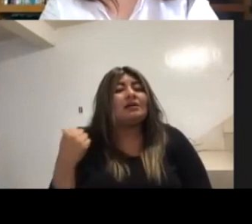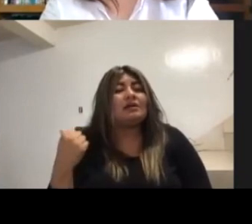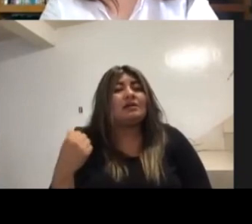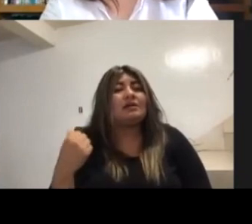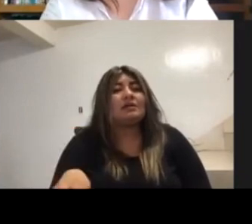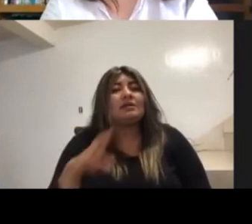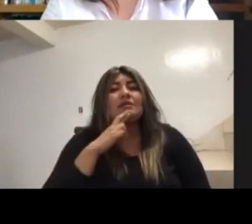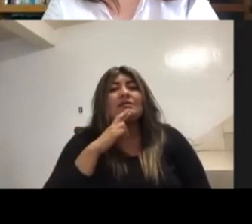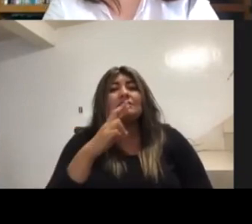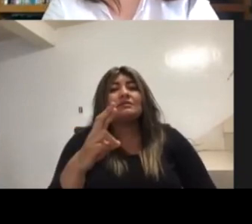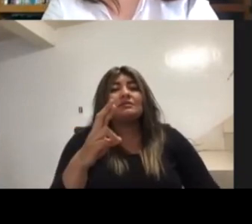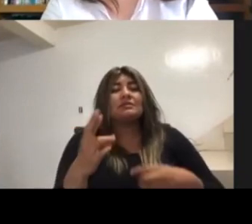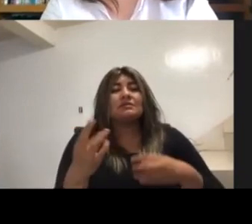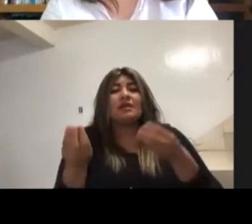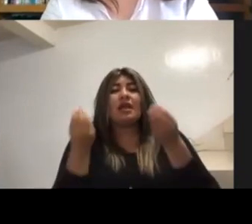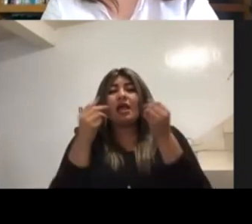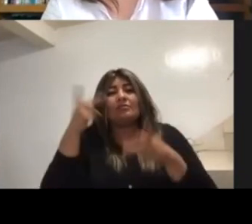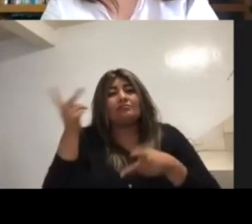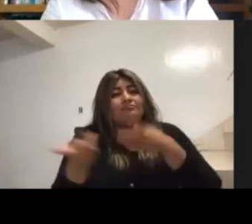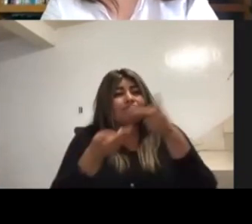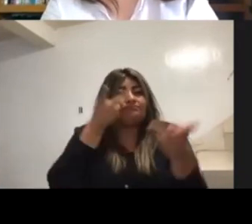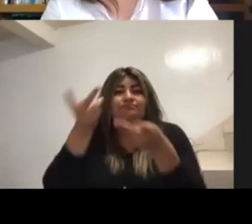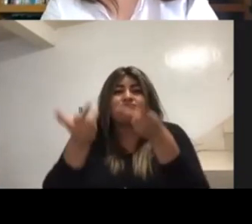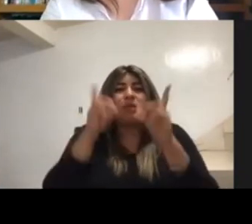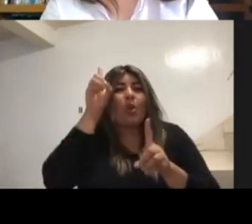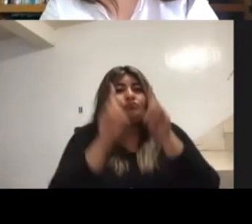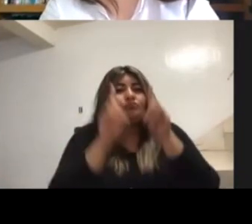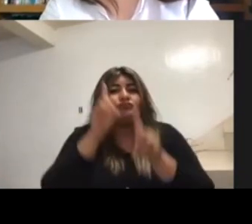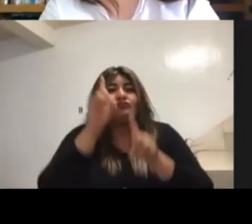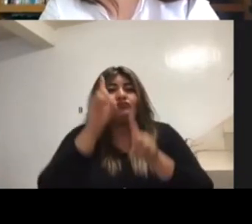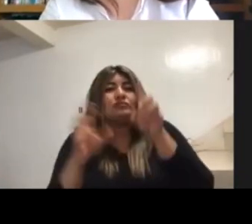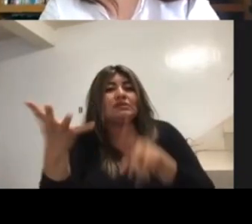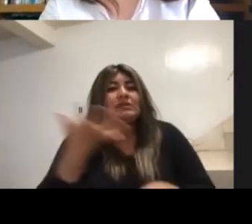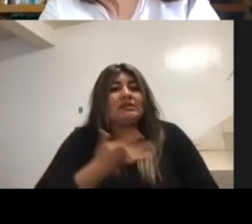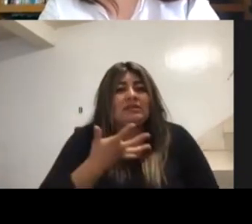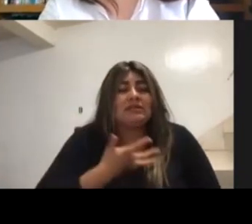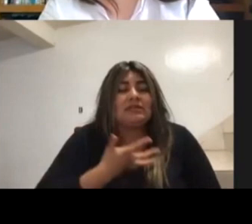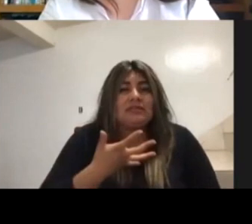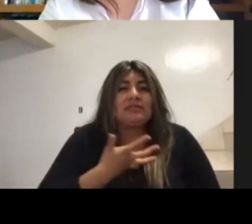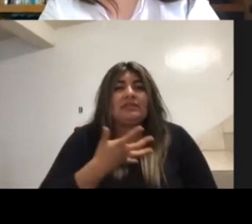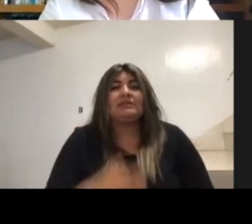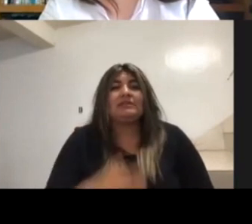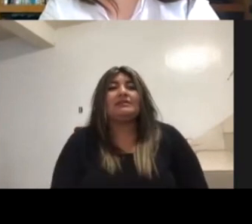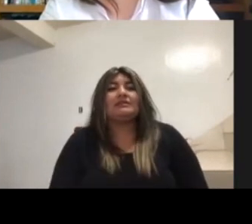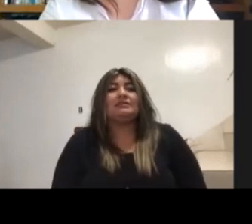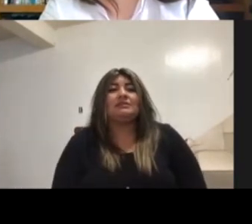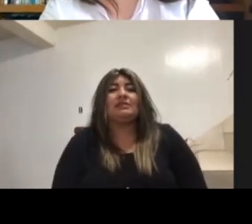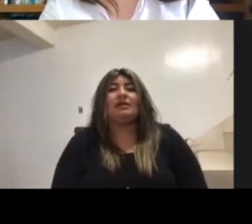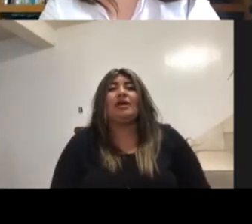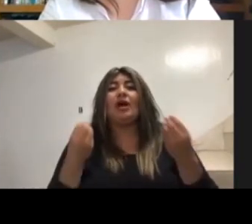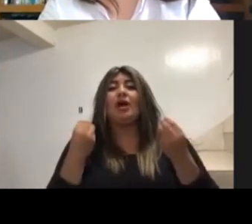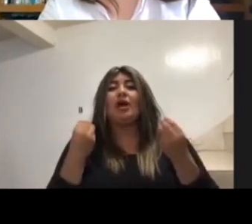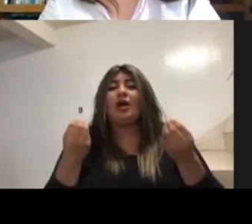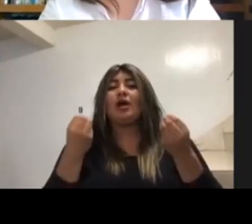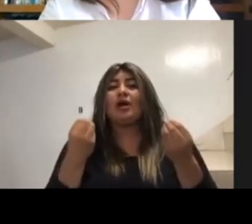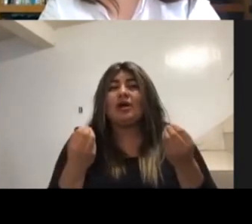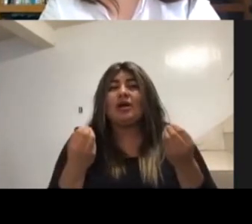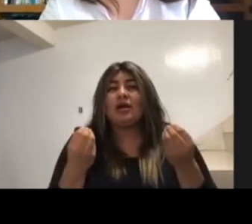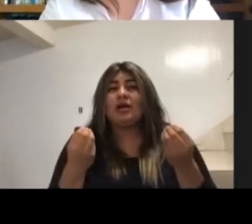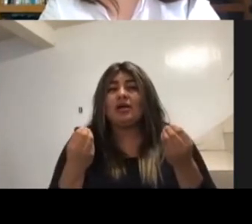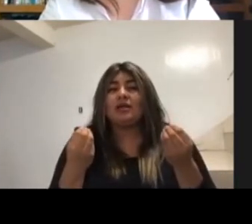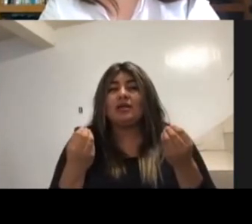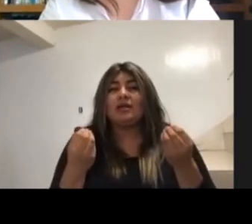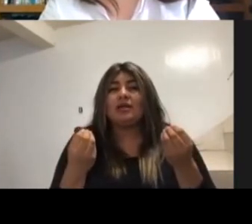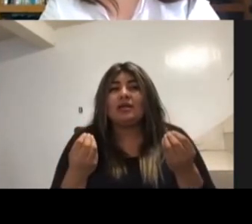muchísimas preguntas e inquietudes que han llegado. Realmente son cientos. La última vez que vi ya teníamos